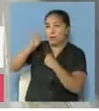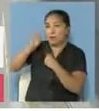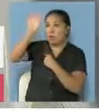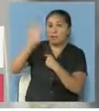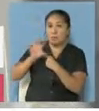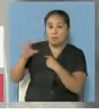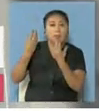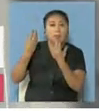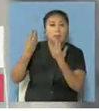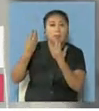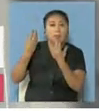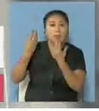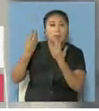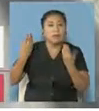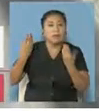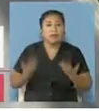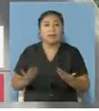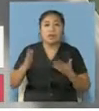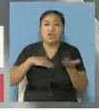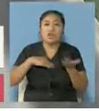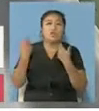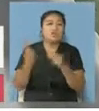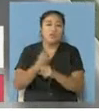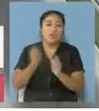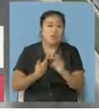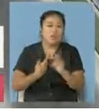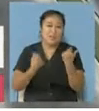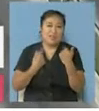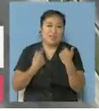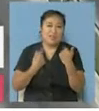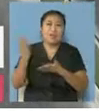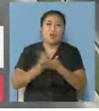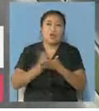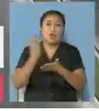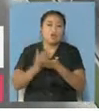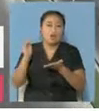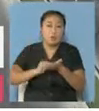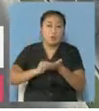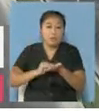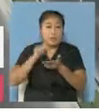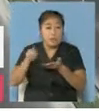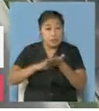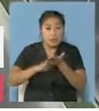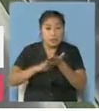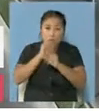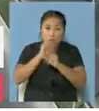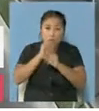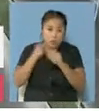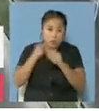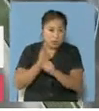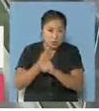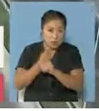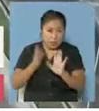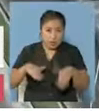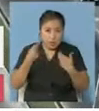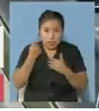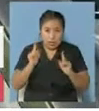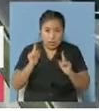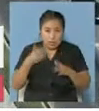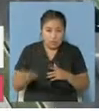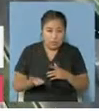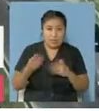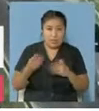a pérdida, por debajo de los niveles de ingresos. Y esa situación es insostenible porque encima estamos